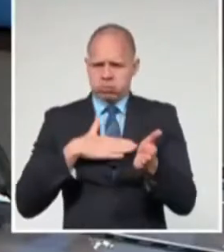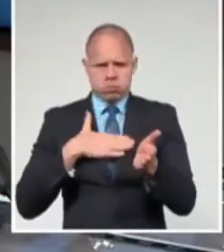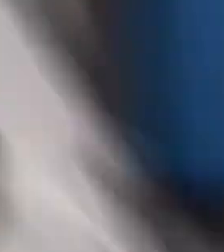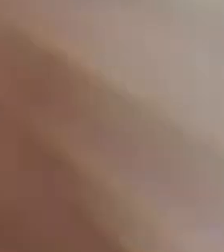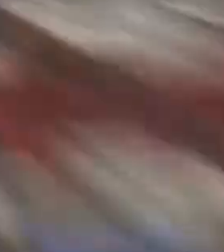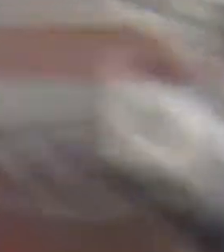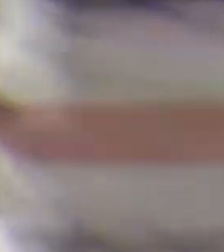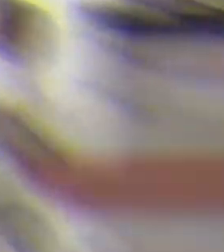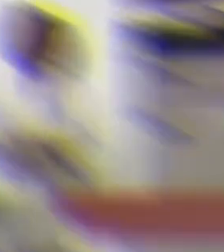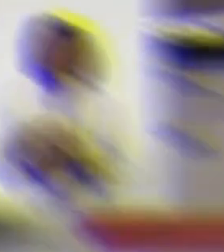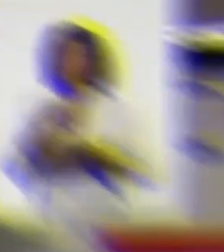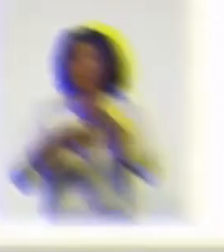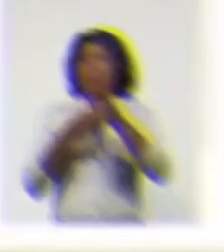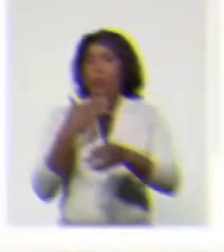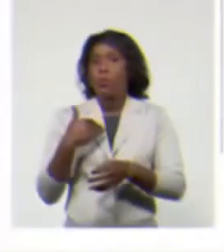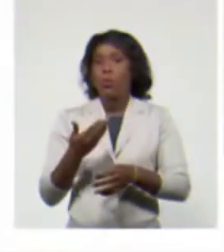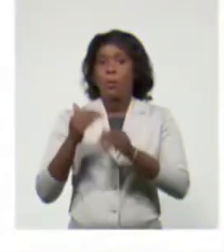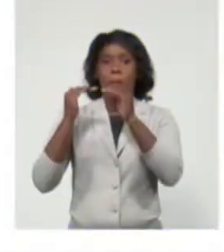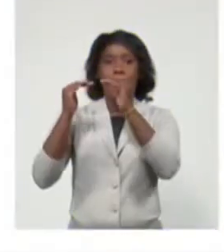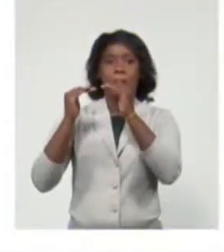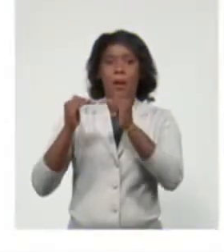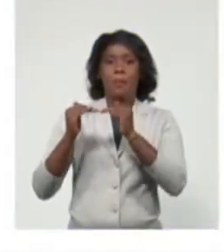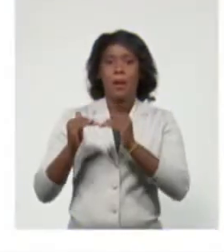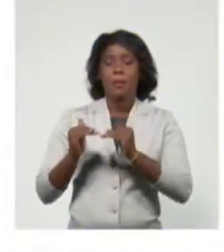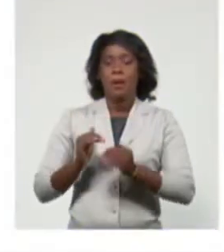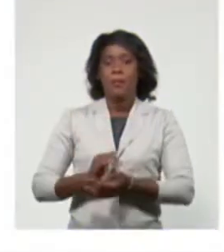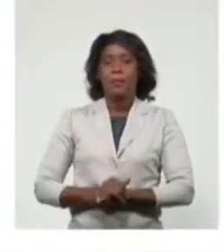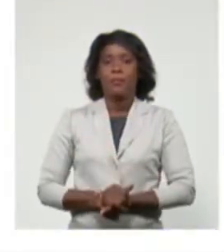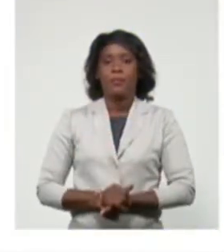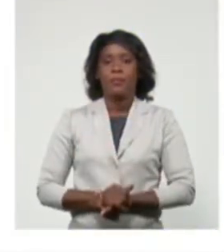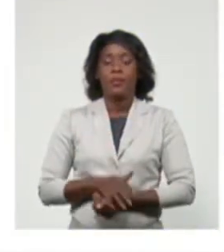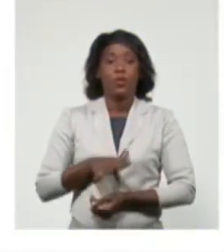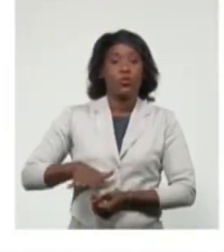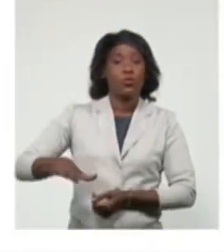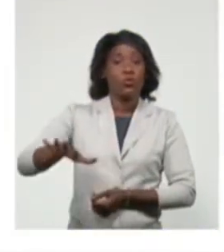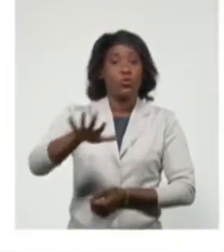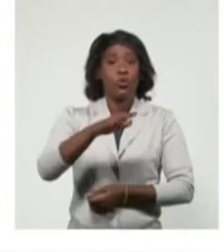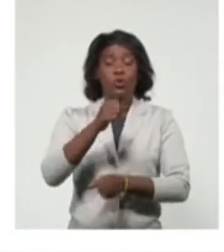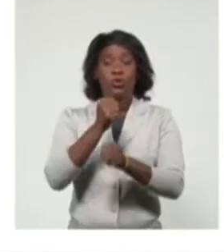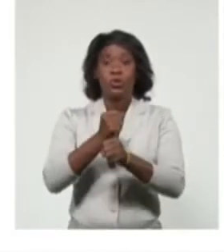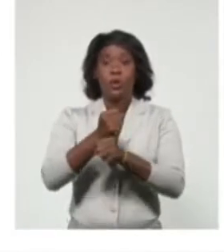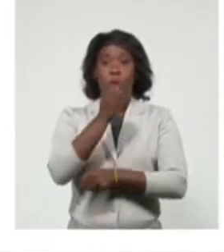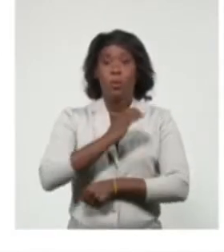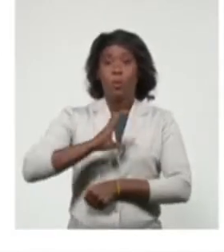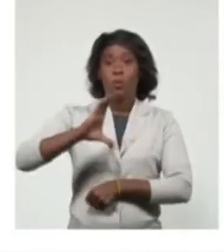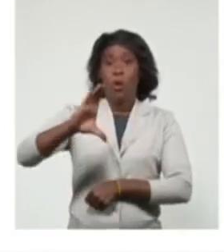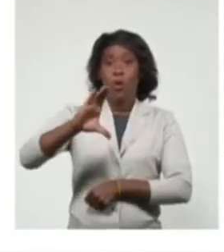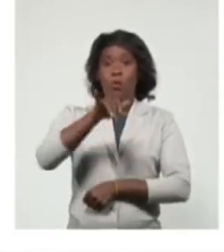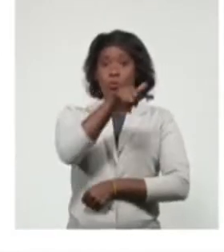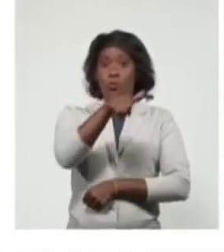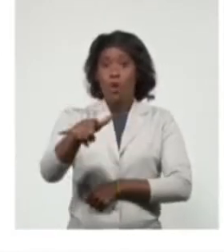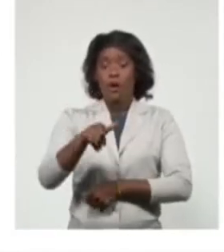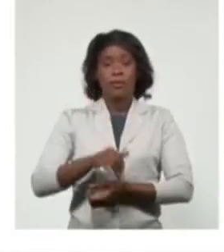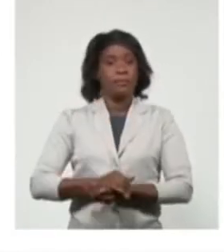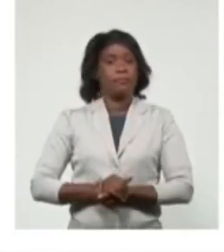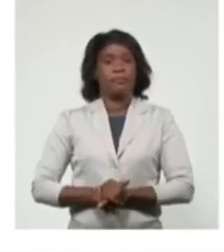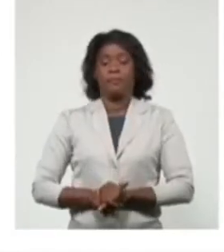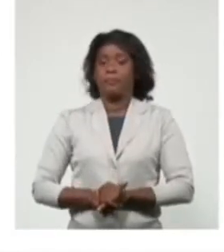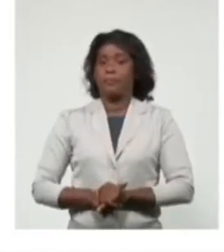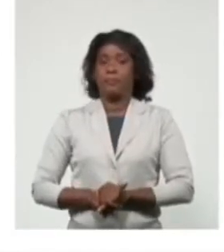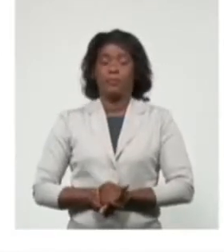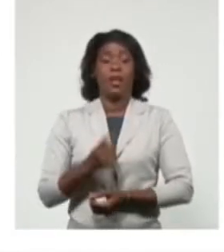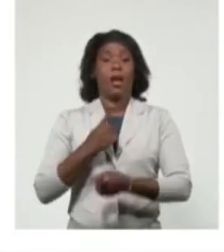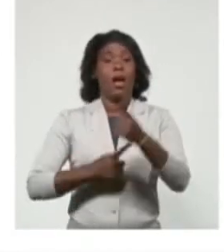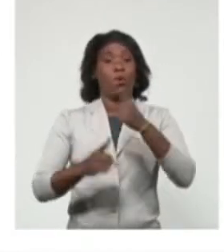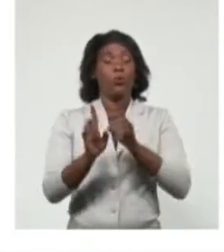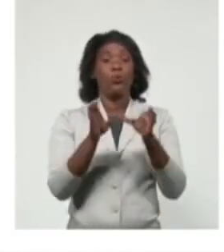del precio de la electricidad. No necesariamente todos los salarios van a crecer de manera lineal igual. Hay quien estará en un